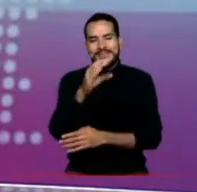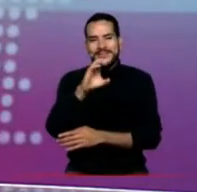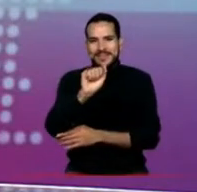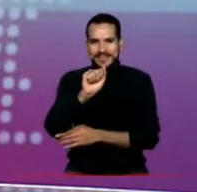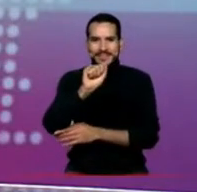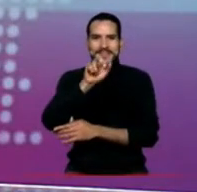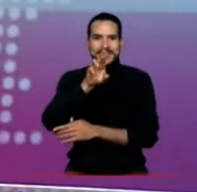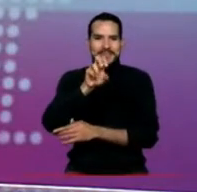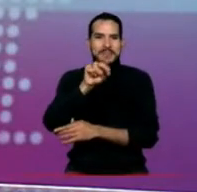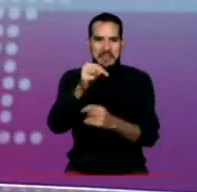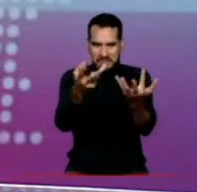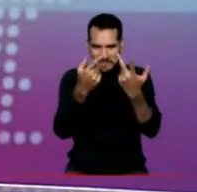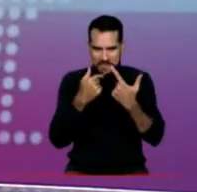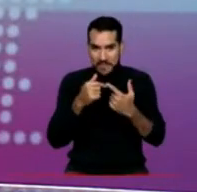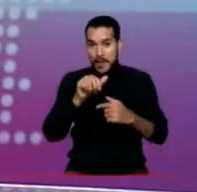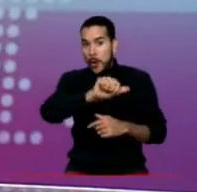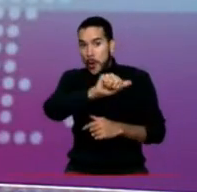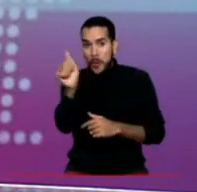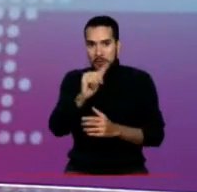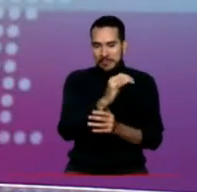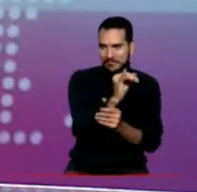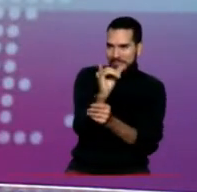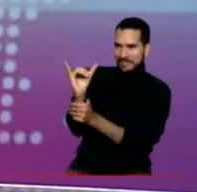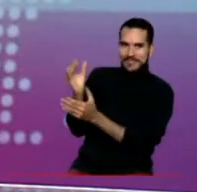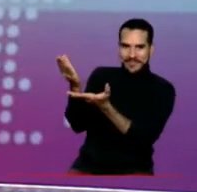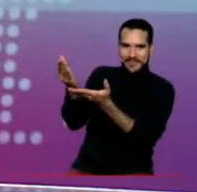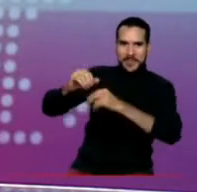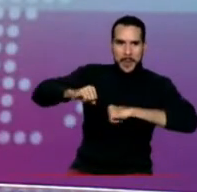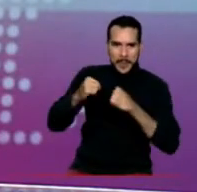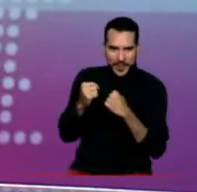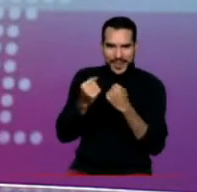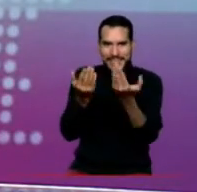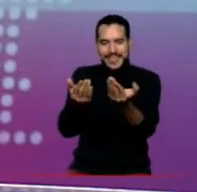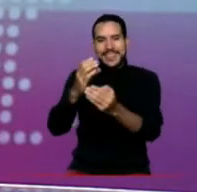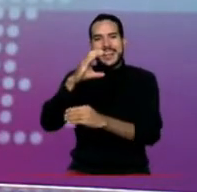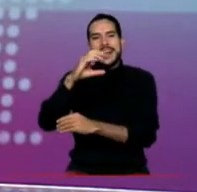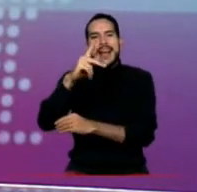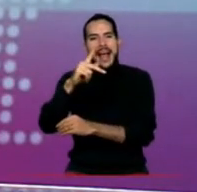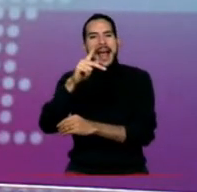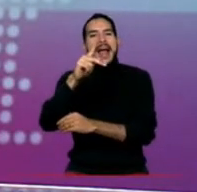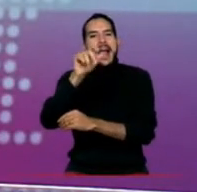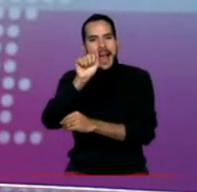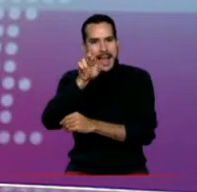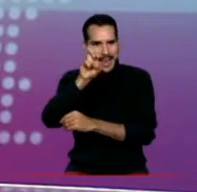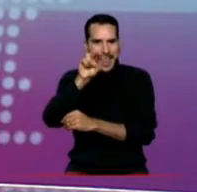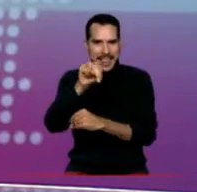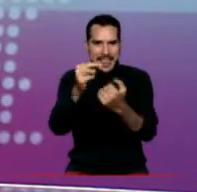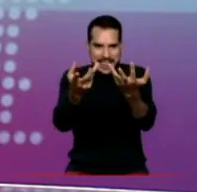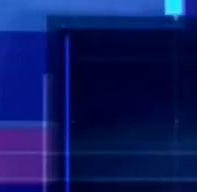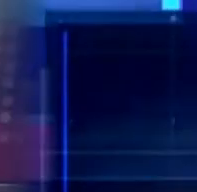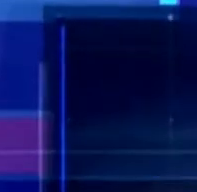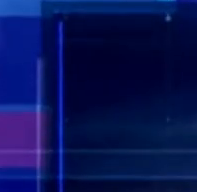con la capital de la República, donde está Karen López. Karen, muy buenos días. ¿Cuál es su noticia más importante?